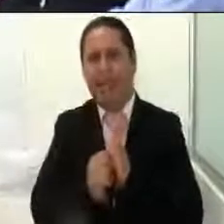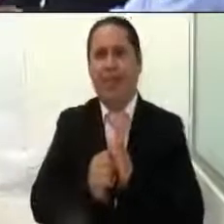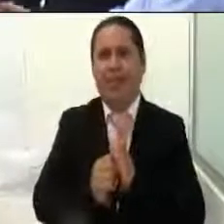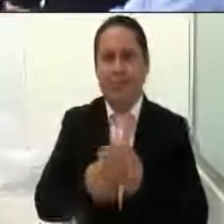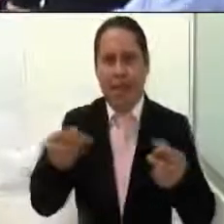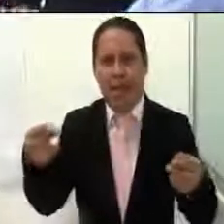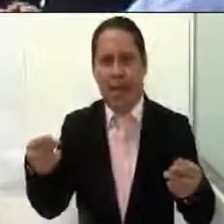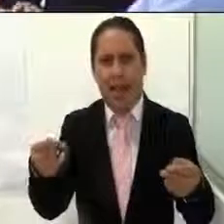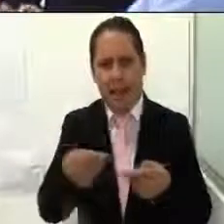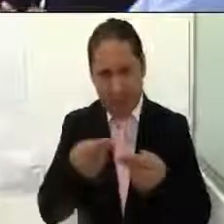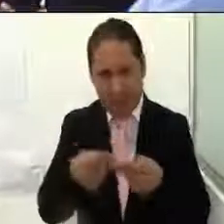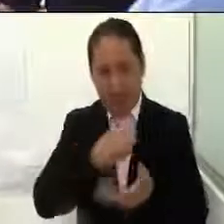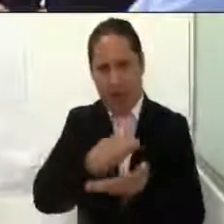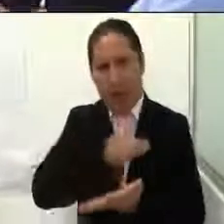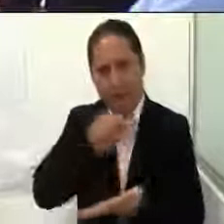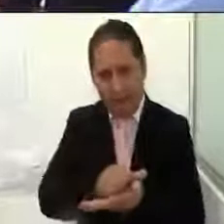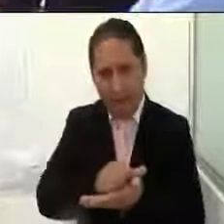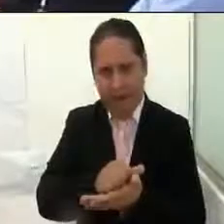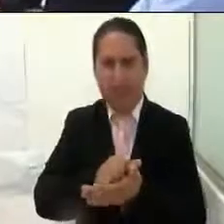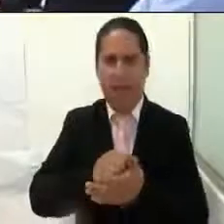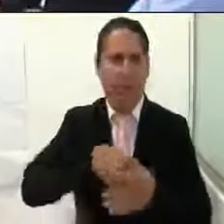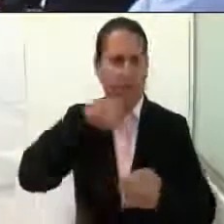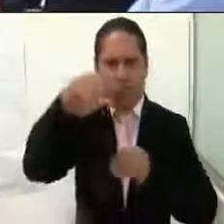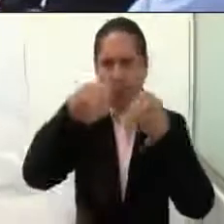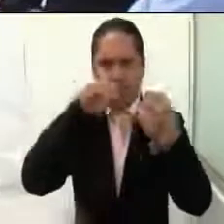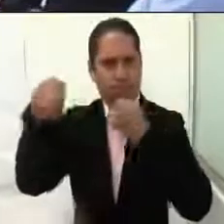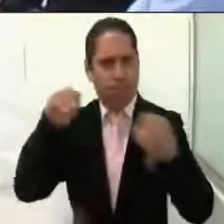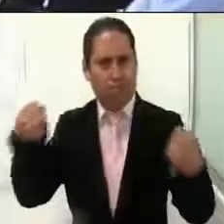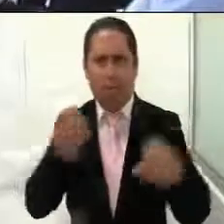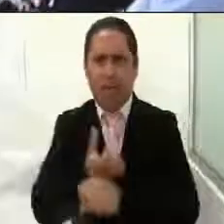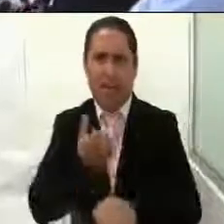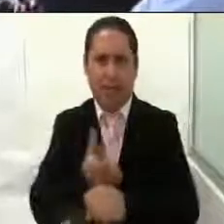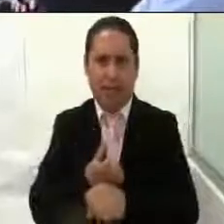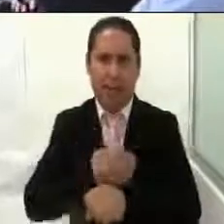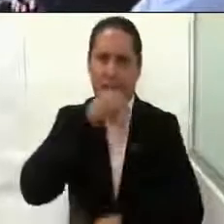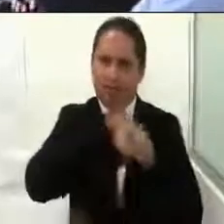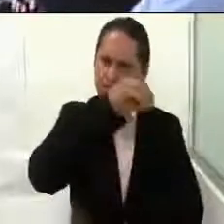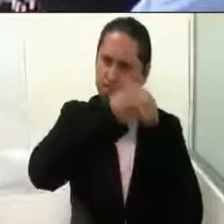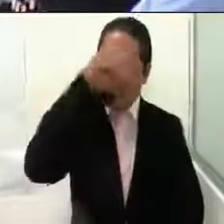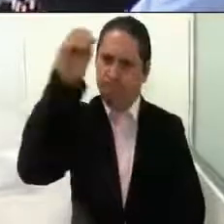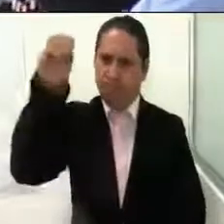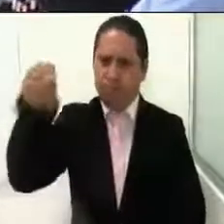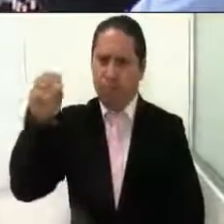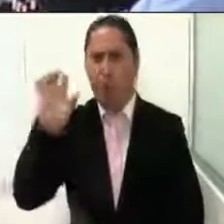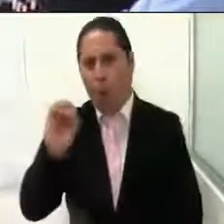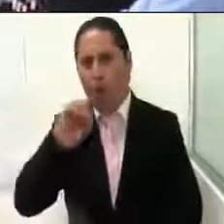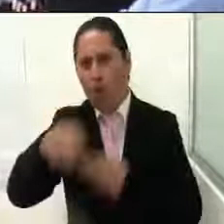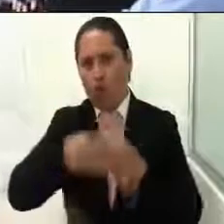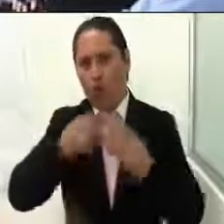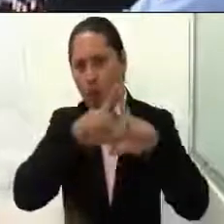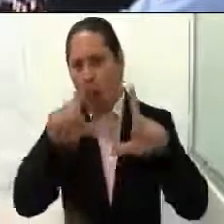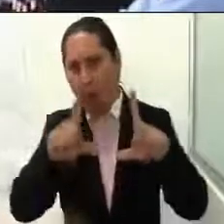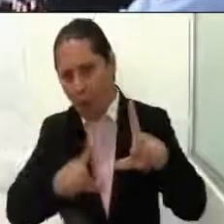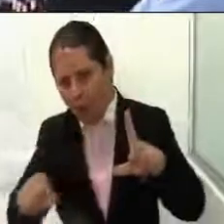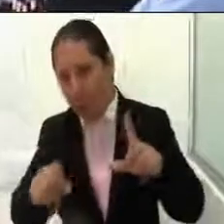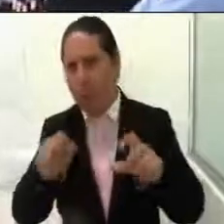foráneas la interconexión de todos los registros civiles del país y de estos con la red